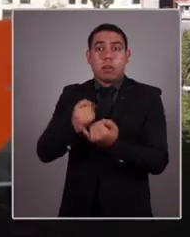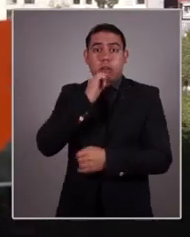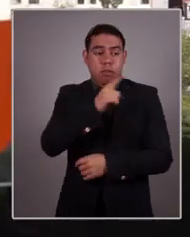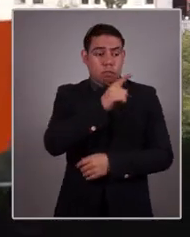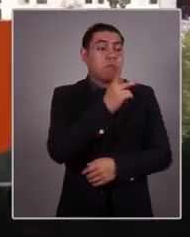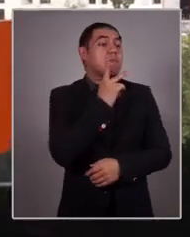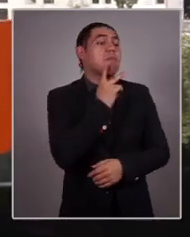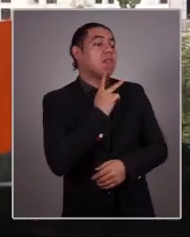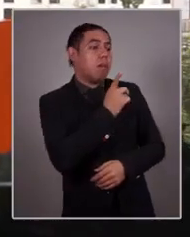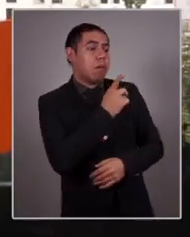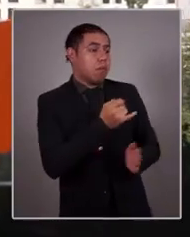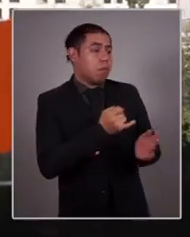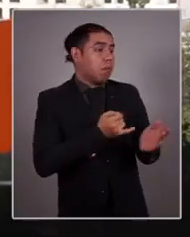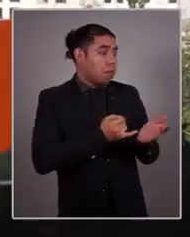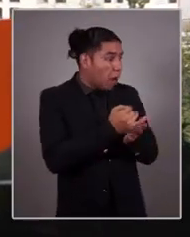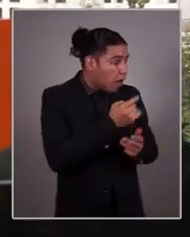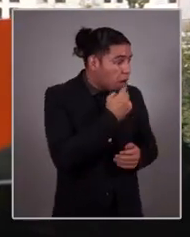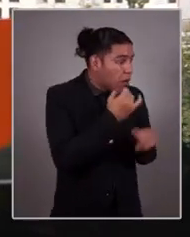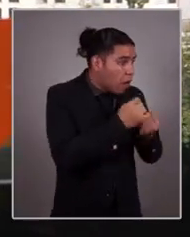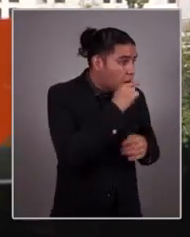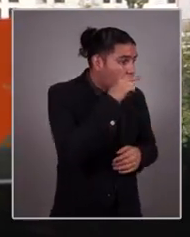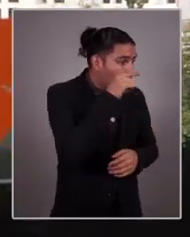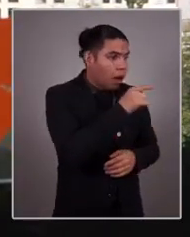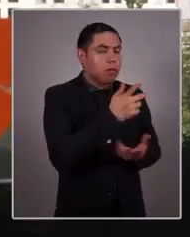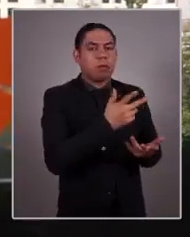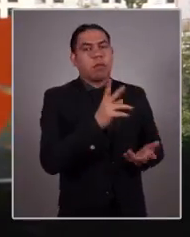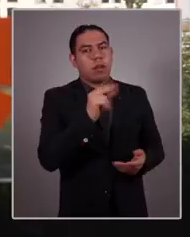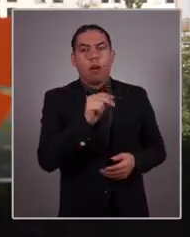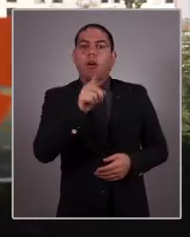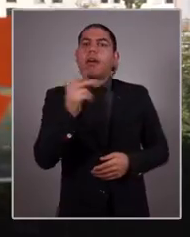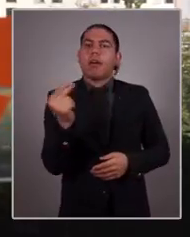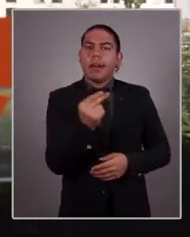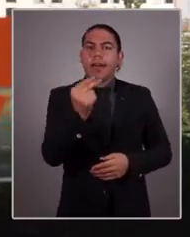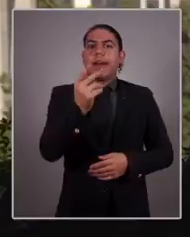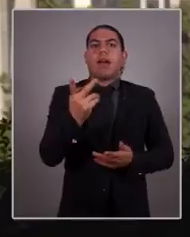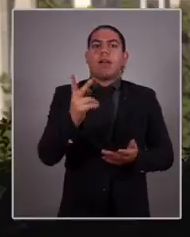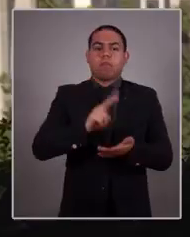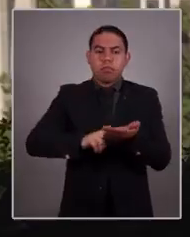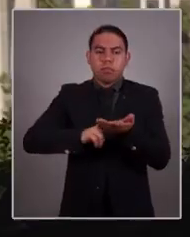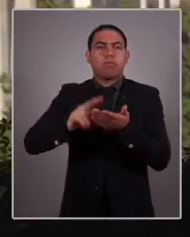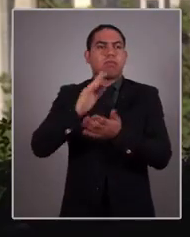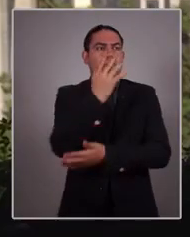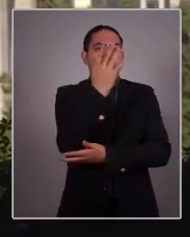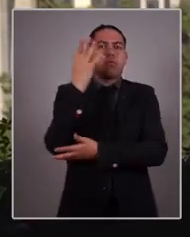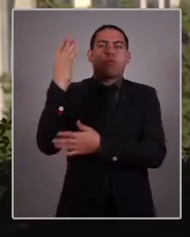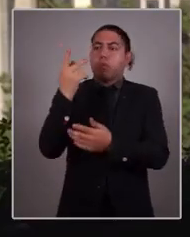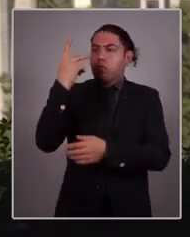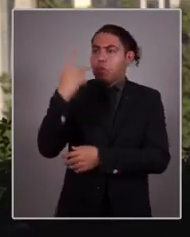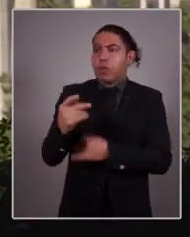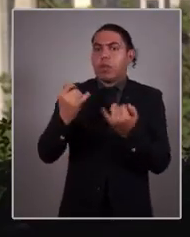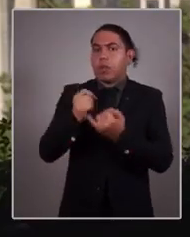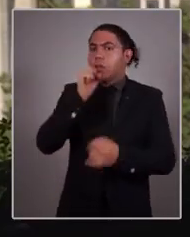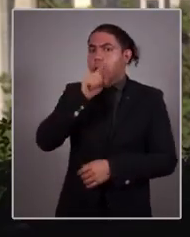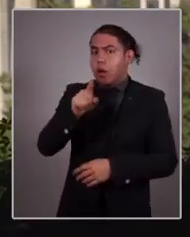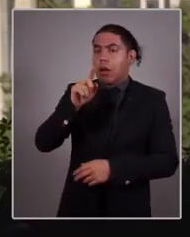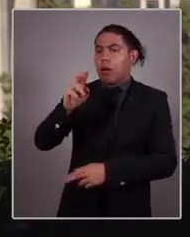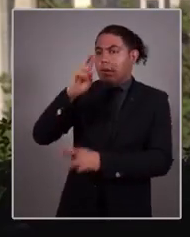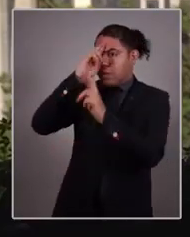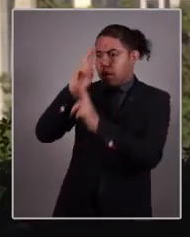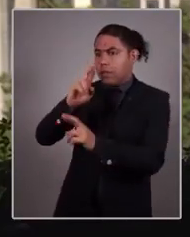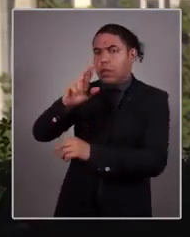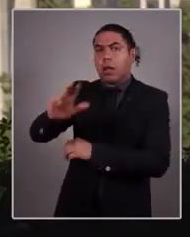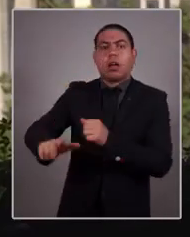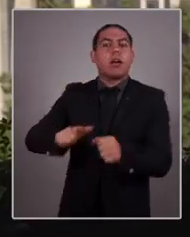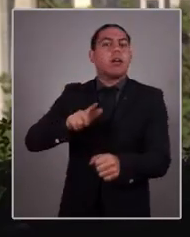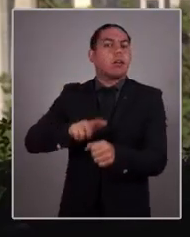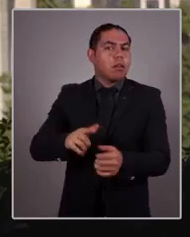refinerías es pasado. México merece futuro. Un trato verde para construir un modelo de desarrollo basado en la sustentabilidad y el respeto a la